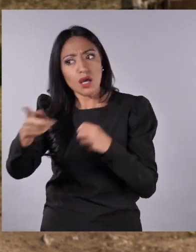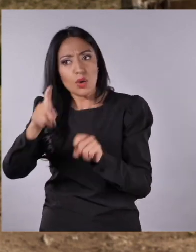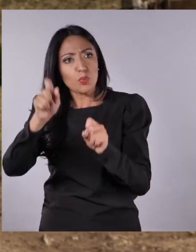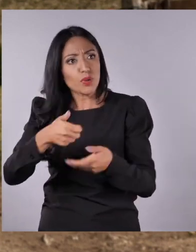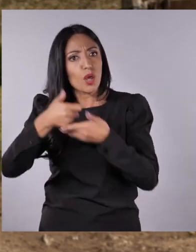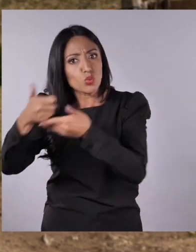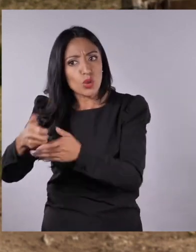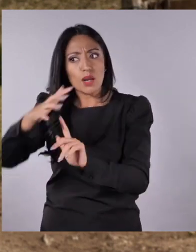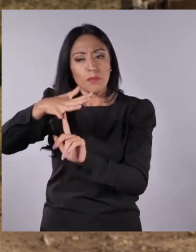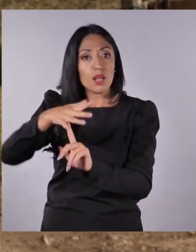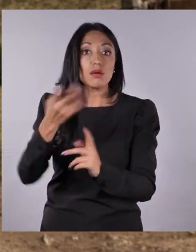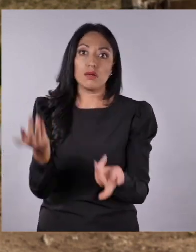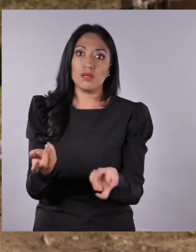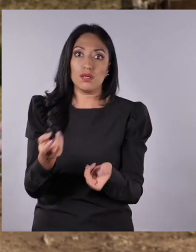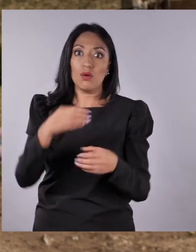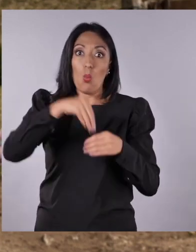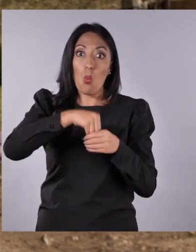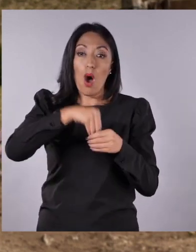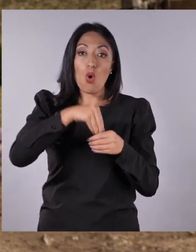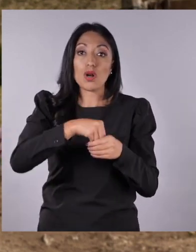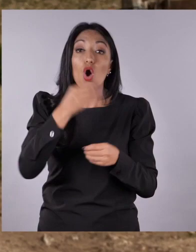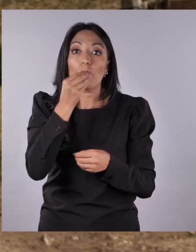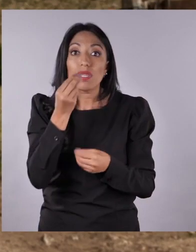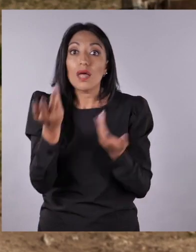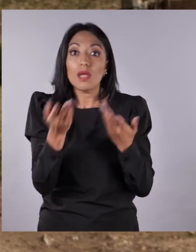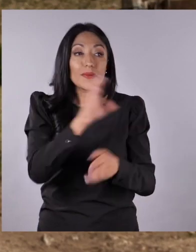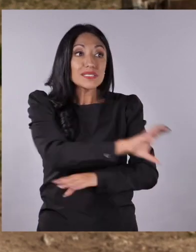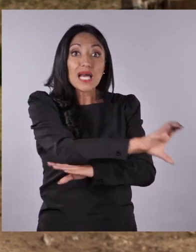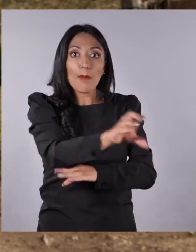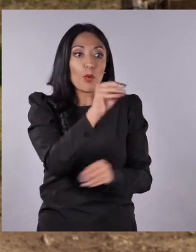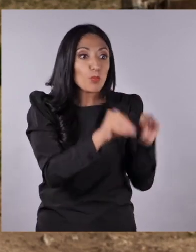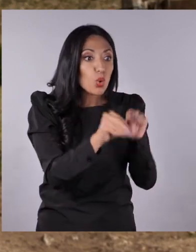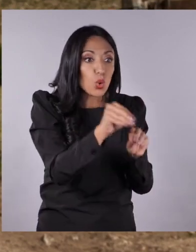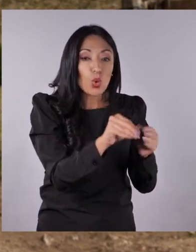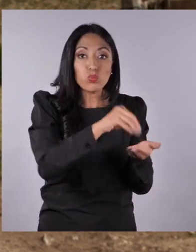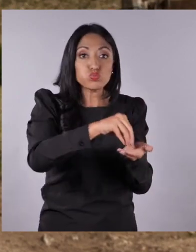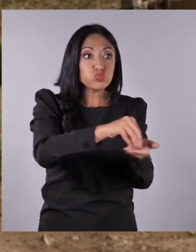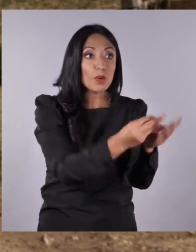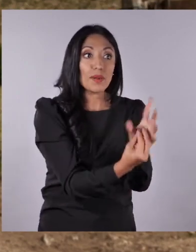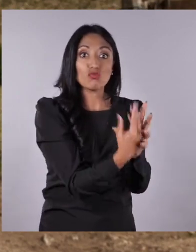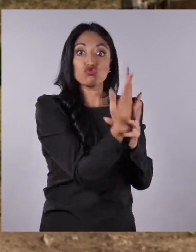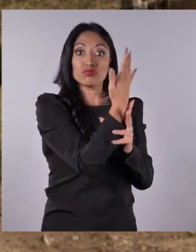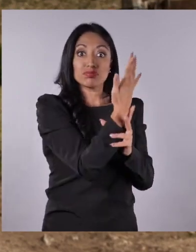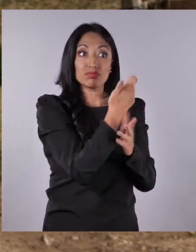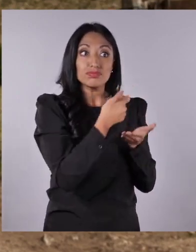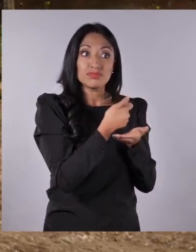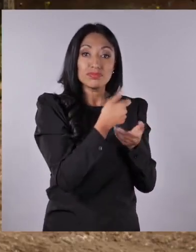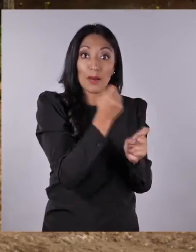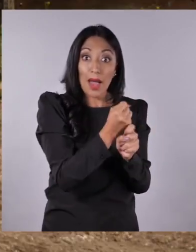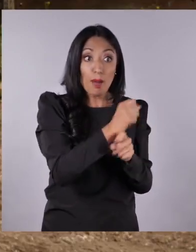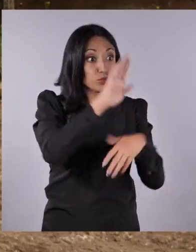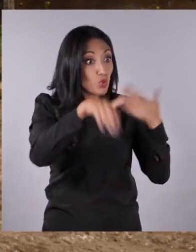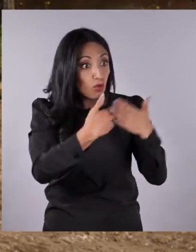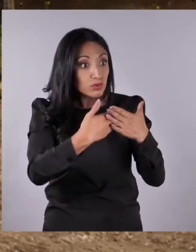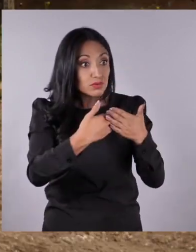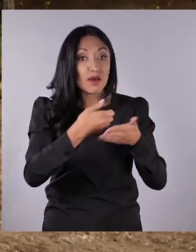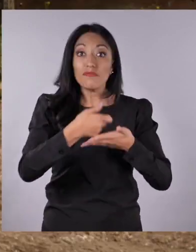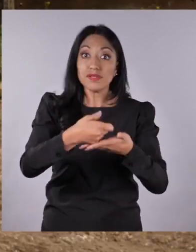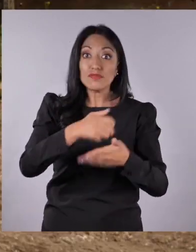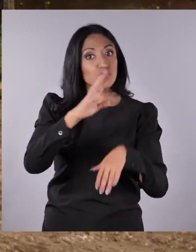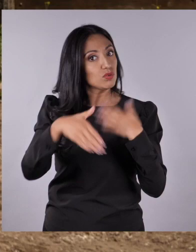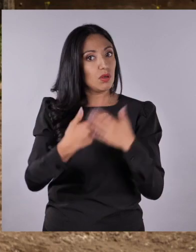urbanos y así ahorraríamos un montón en comida. Si todos trabajamos, todos nos beneficiamos.